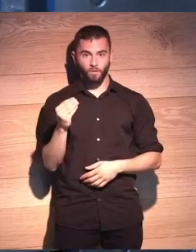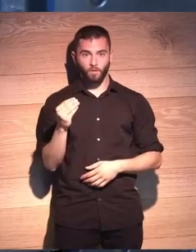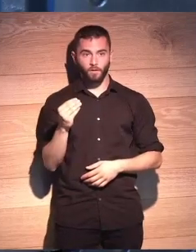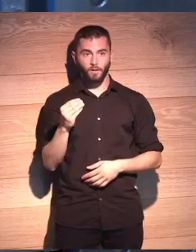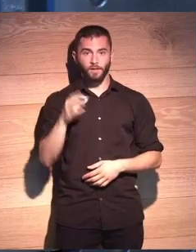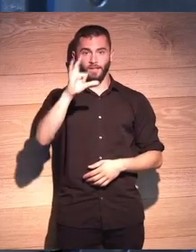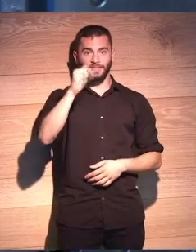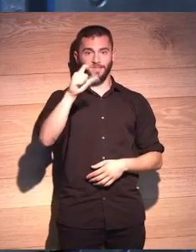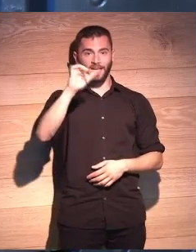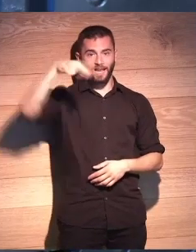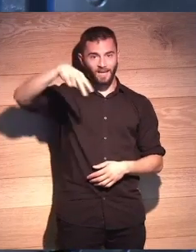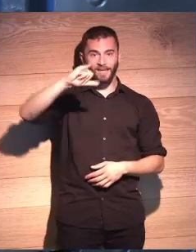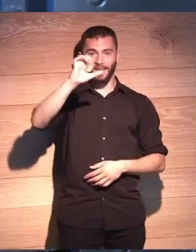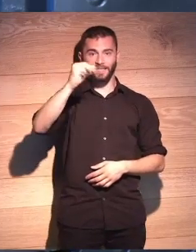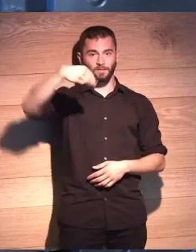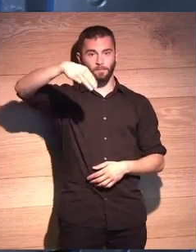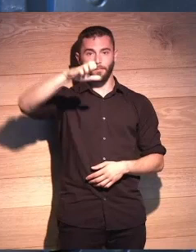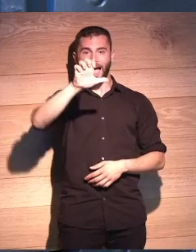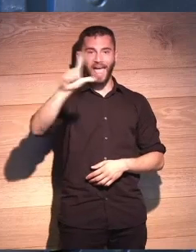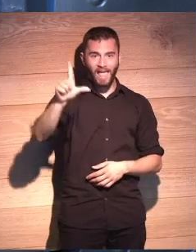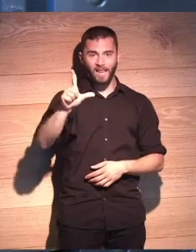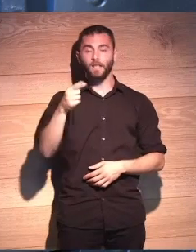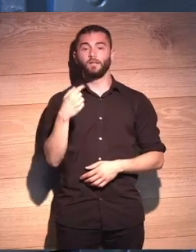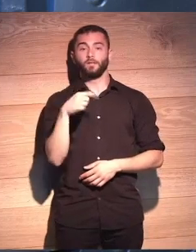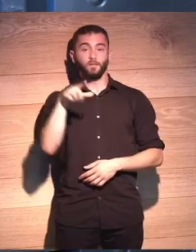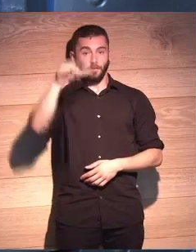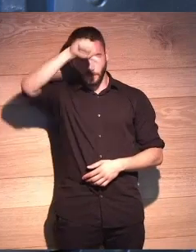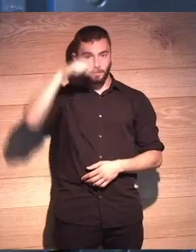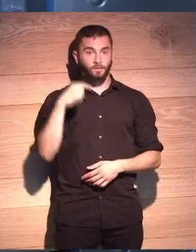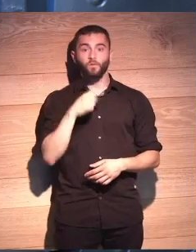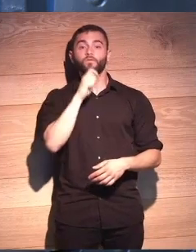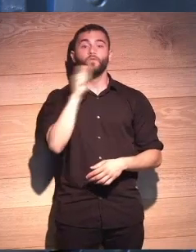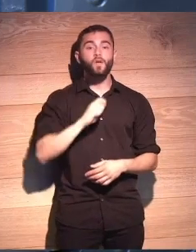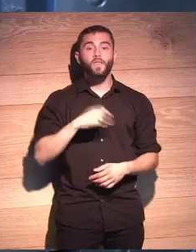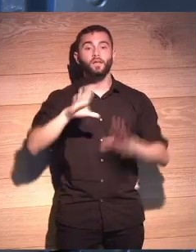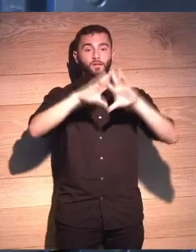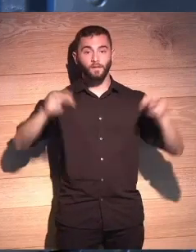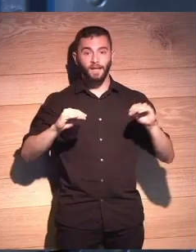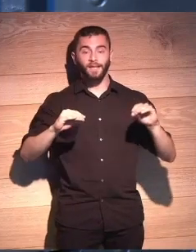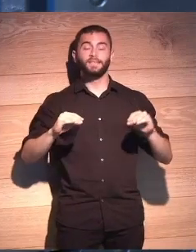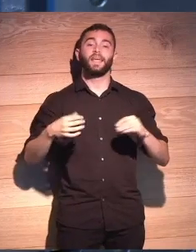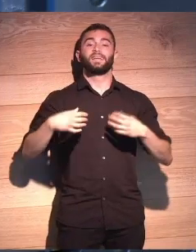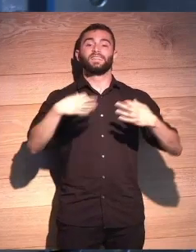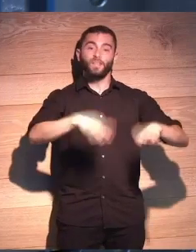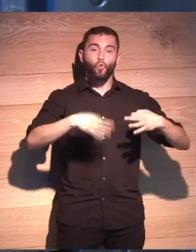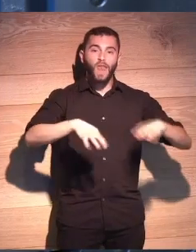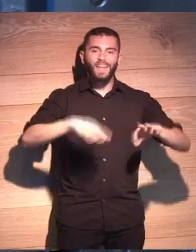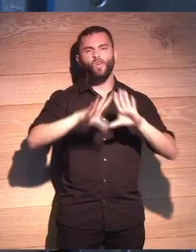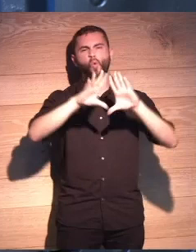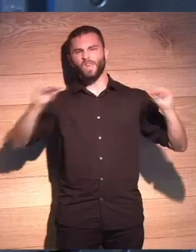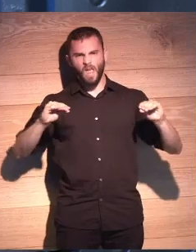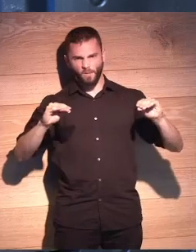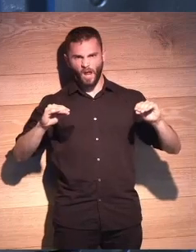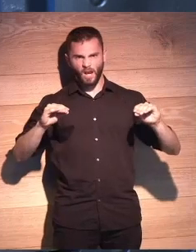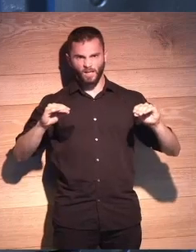Salim Ismail. Este chico es de los fundadores de una universidad que se llama Singularity University, que es como lo más de